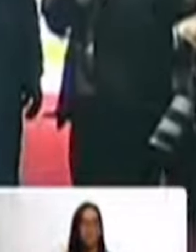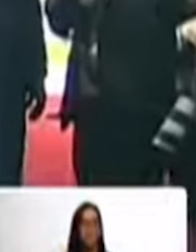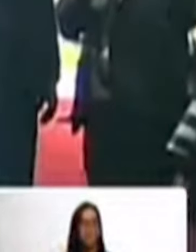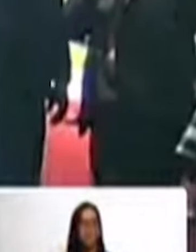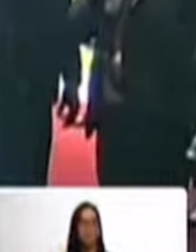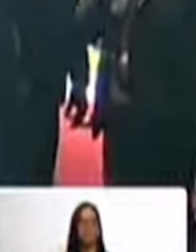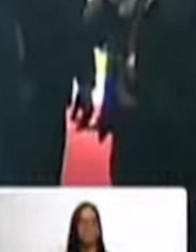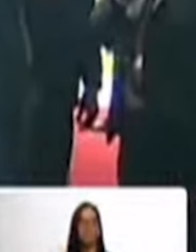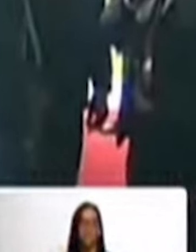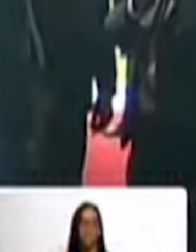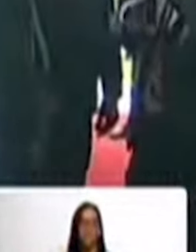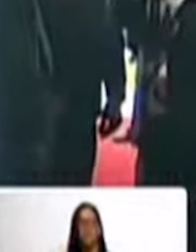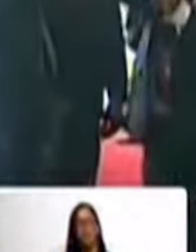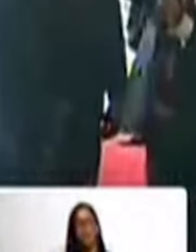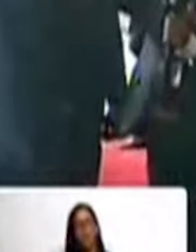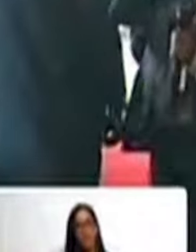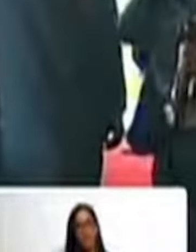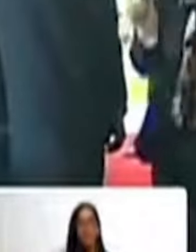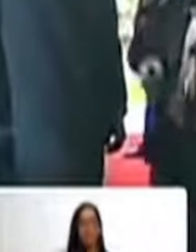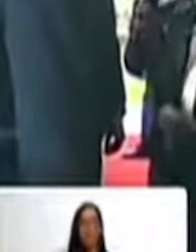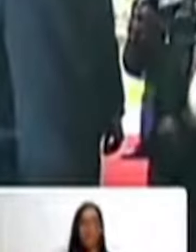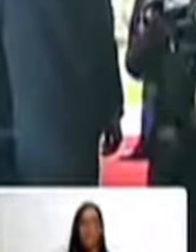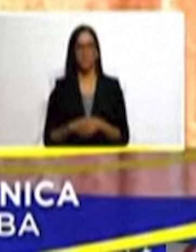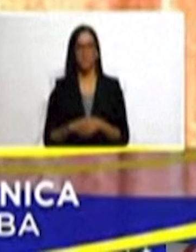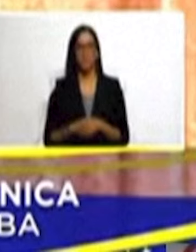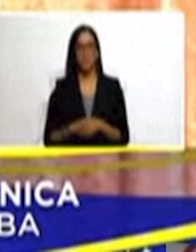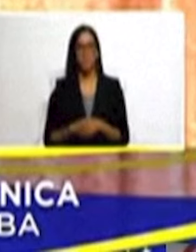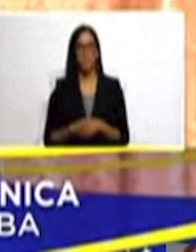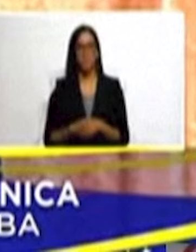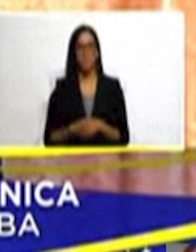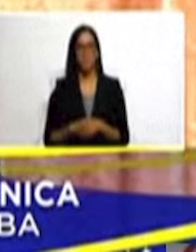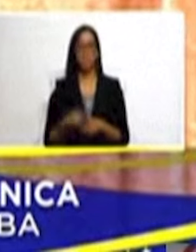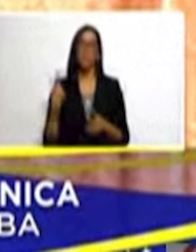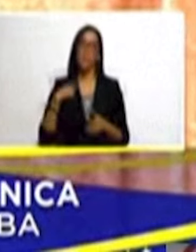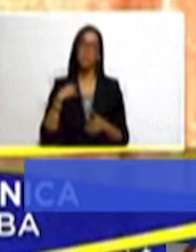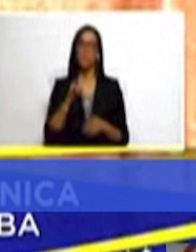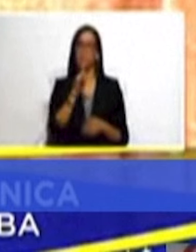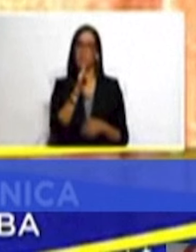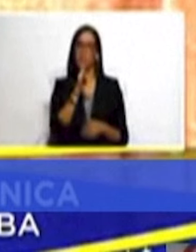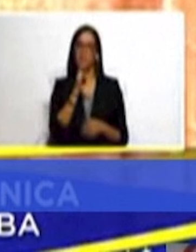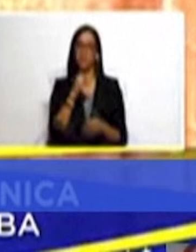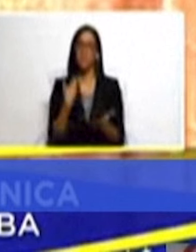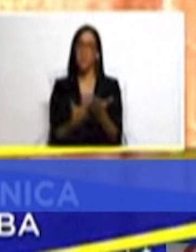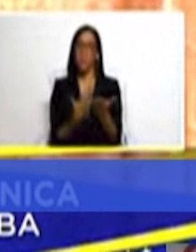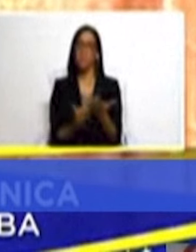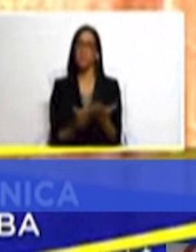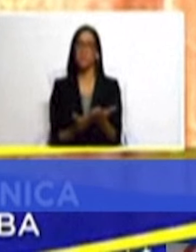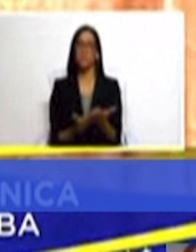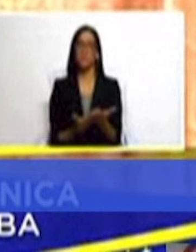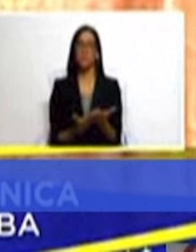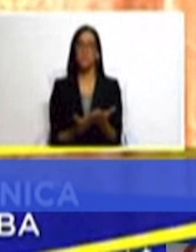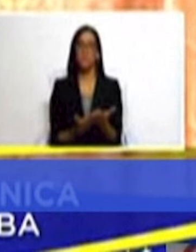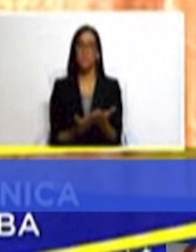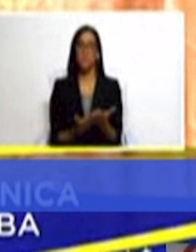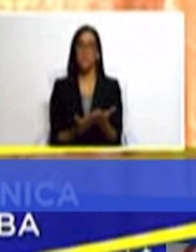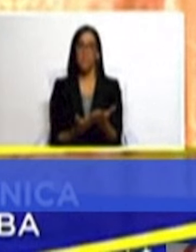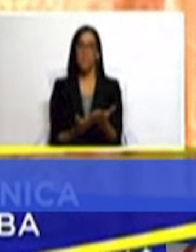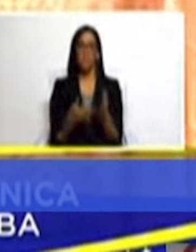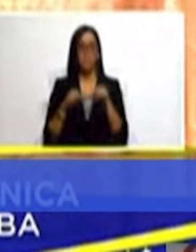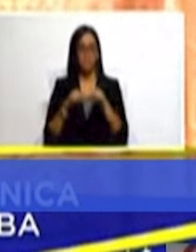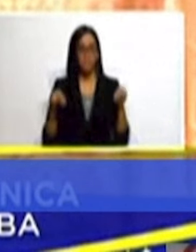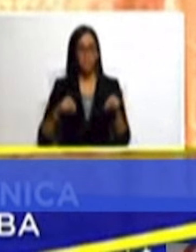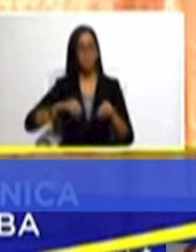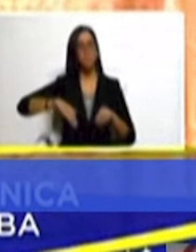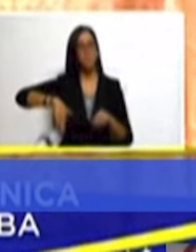rica en petróleo que su país se disputa con Guyana. Y tenemos información comprobada que en territorio de la